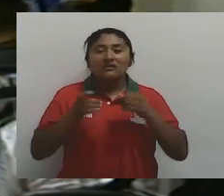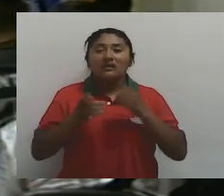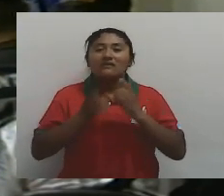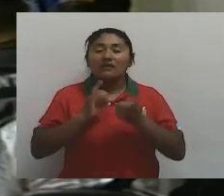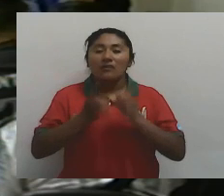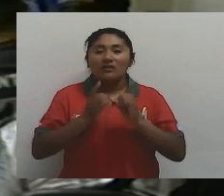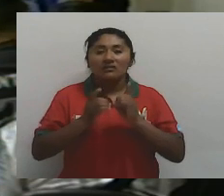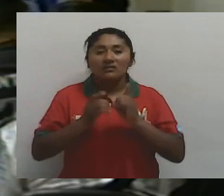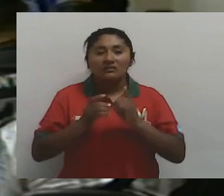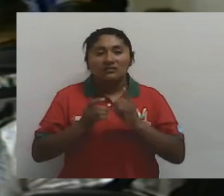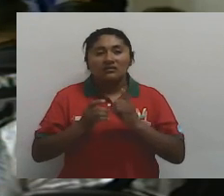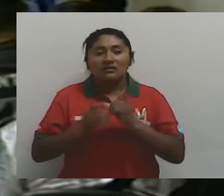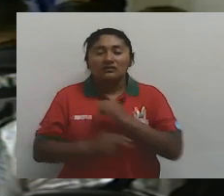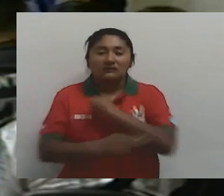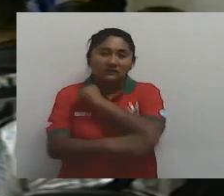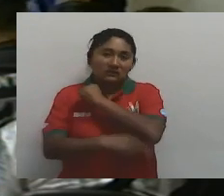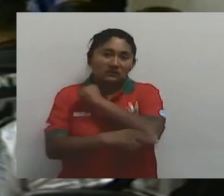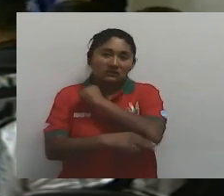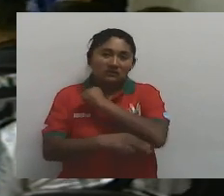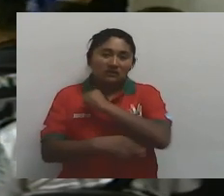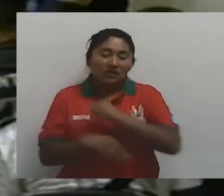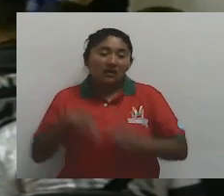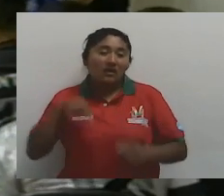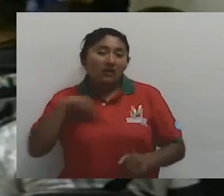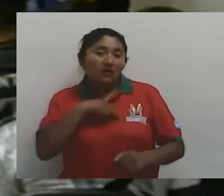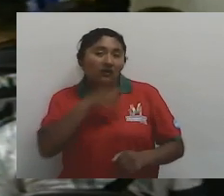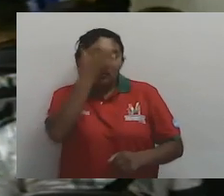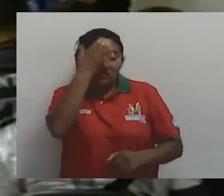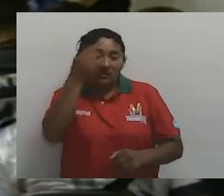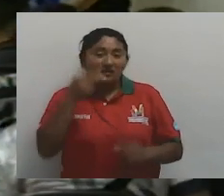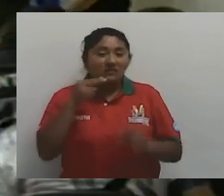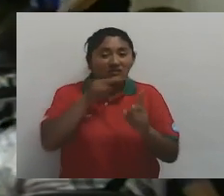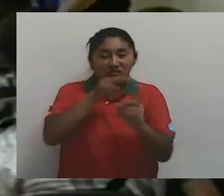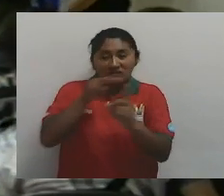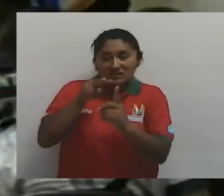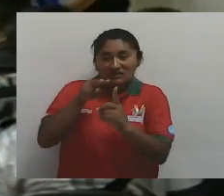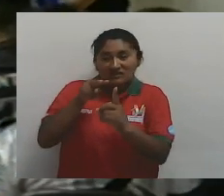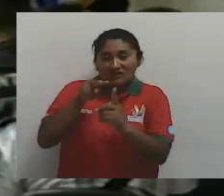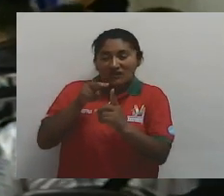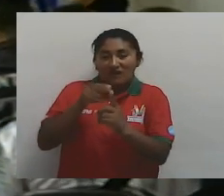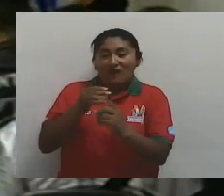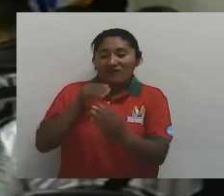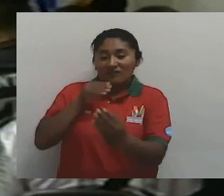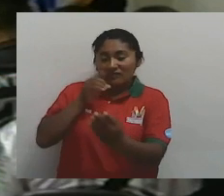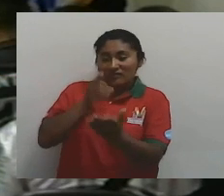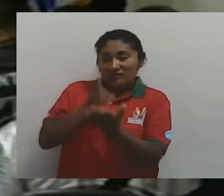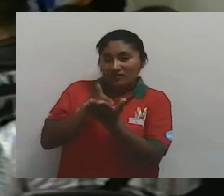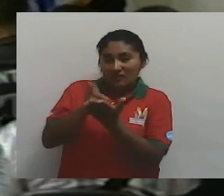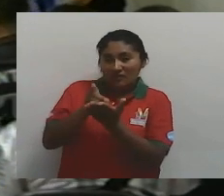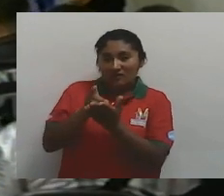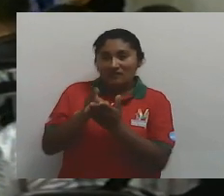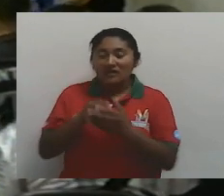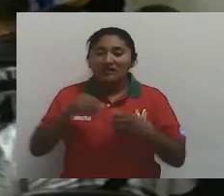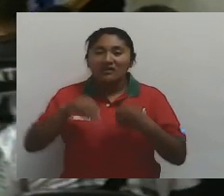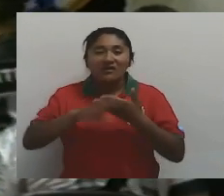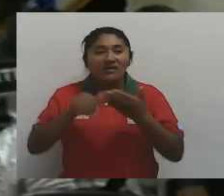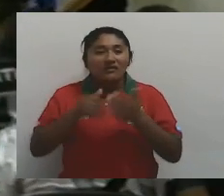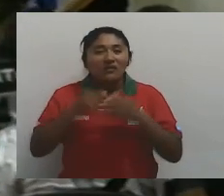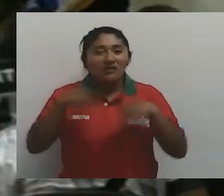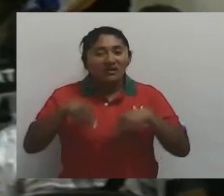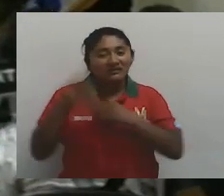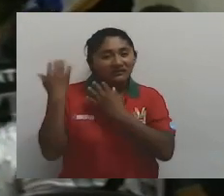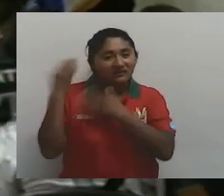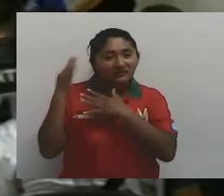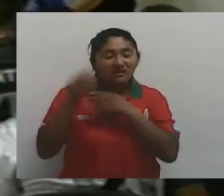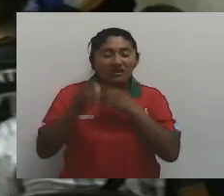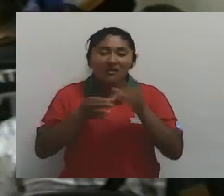las diferentes sedes de estas capacitaciones. Y ahora, y pese a ese trabajo y ese esfuerzo que han estado nuestros expositores, se